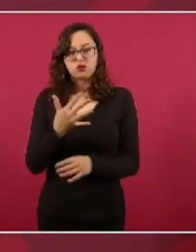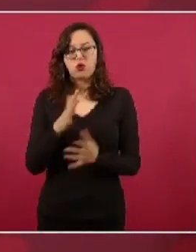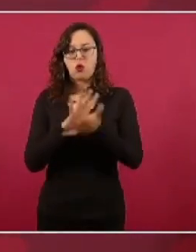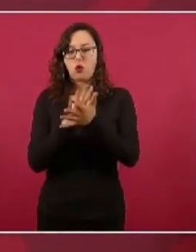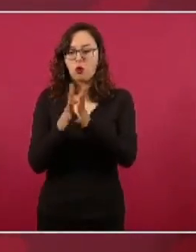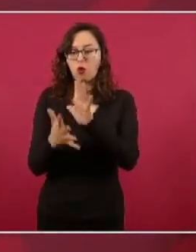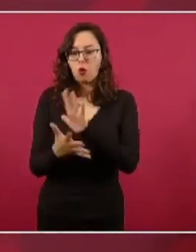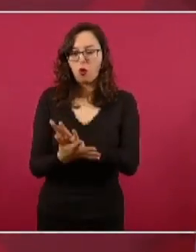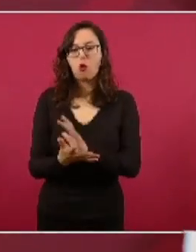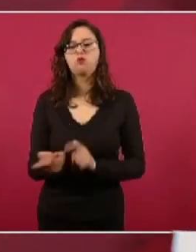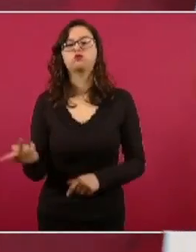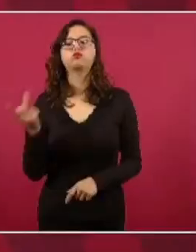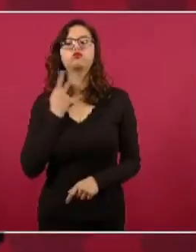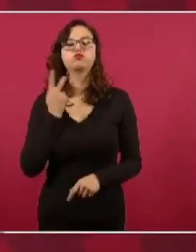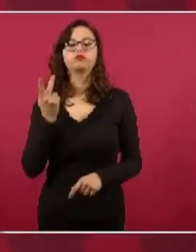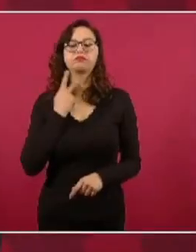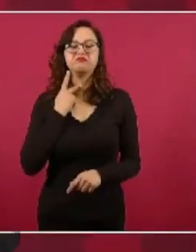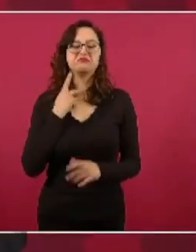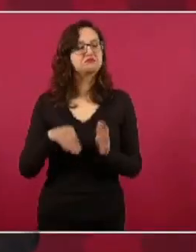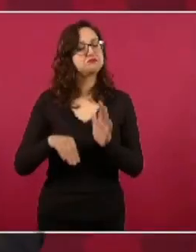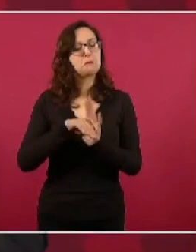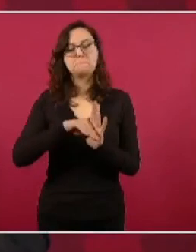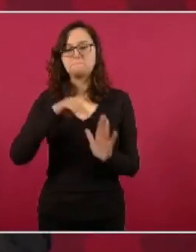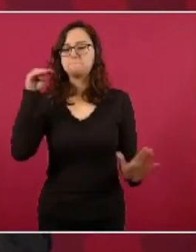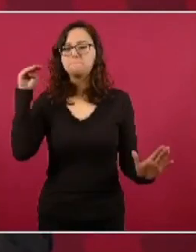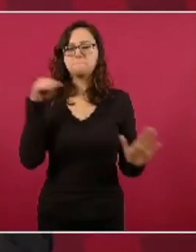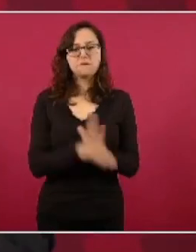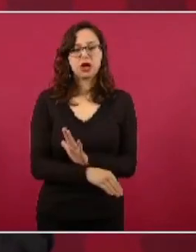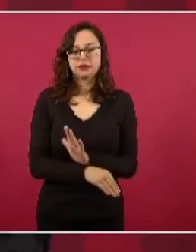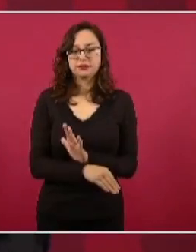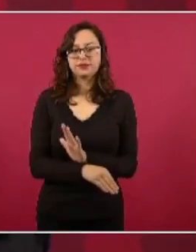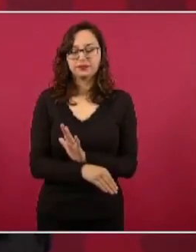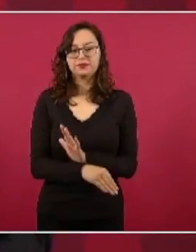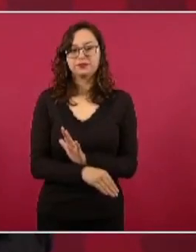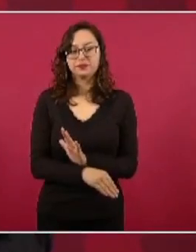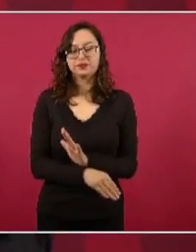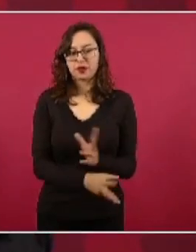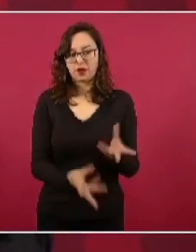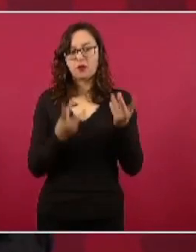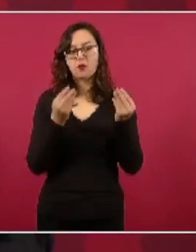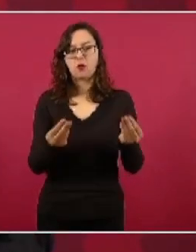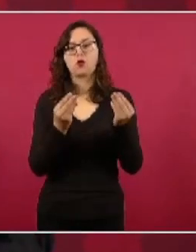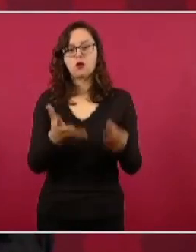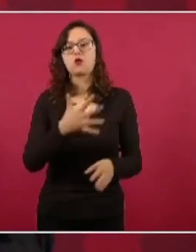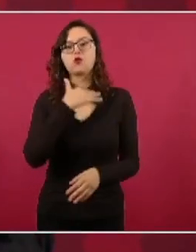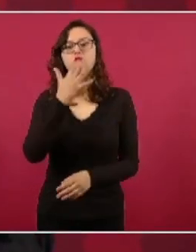y se echó a perder, se corrompió.